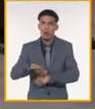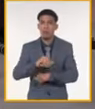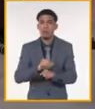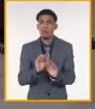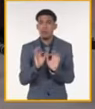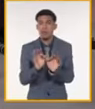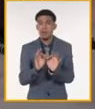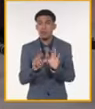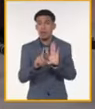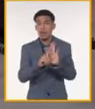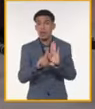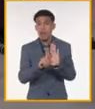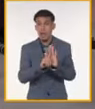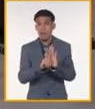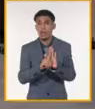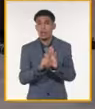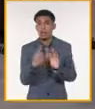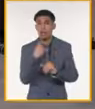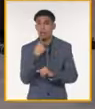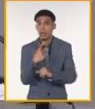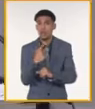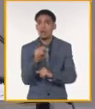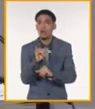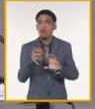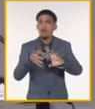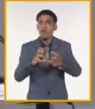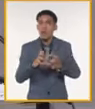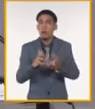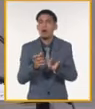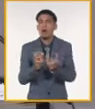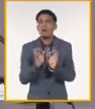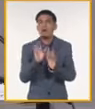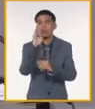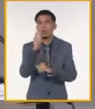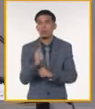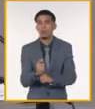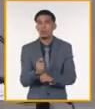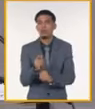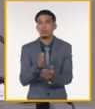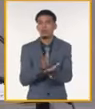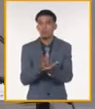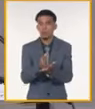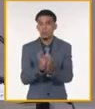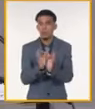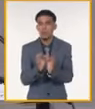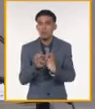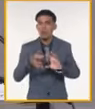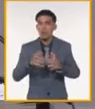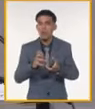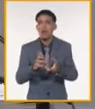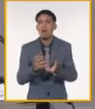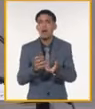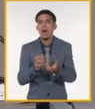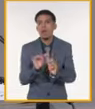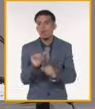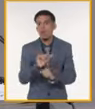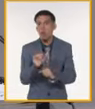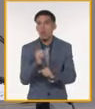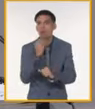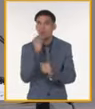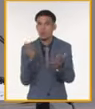conceptualización de modelo económico y social para ratificar la permanencia presencia y ese carácter complementario que tiene el